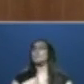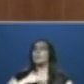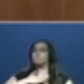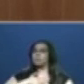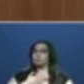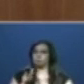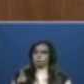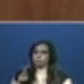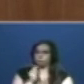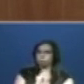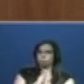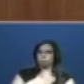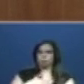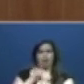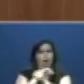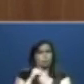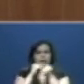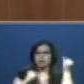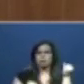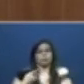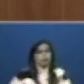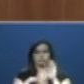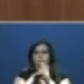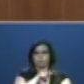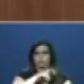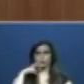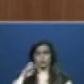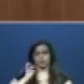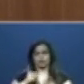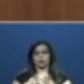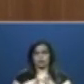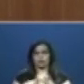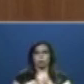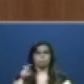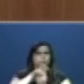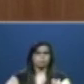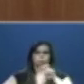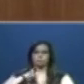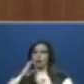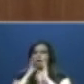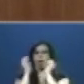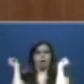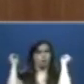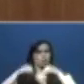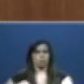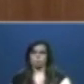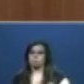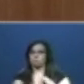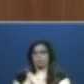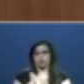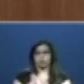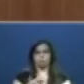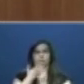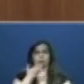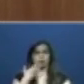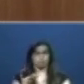la comunidad a pesar de o escenario económico y tercero Buscar el máximo consenso en la adaptación de la nueva normativa un consenso plasmado